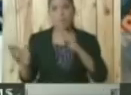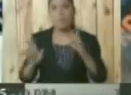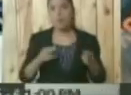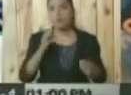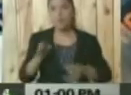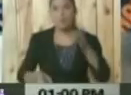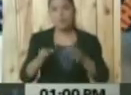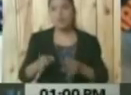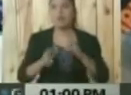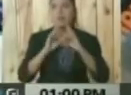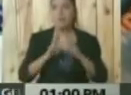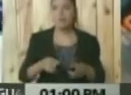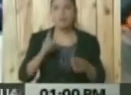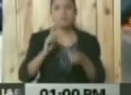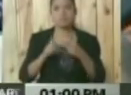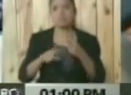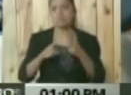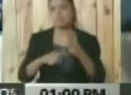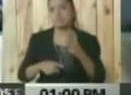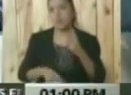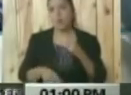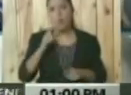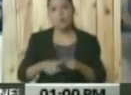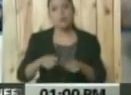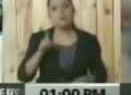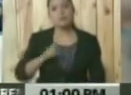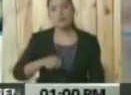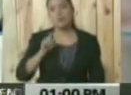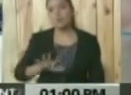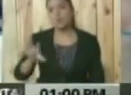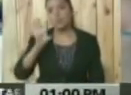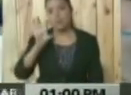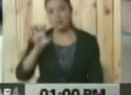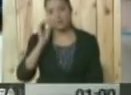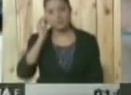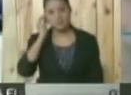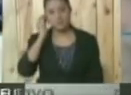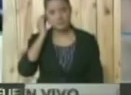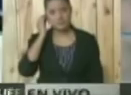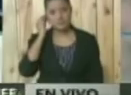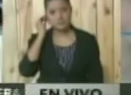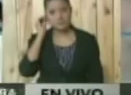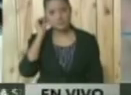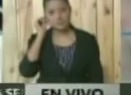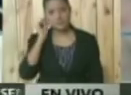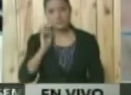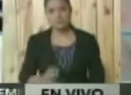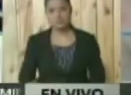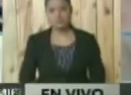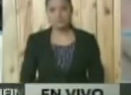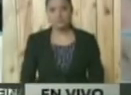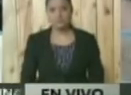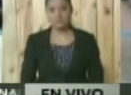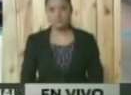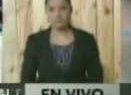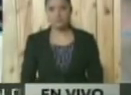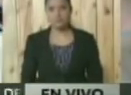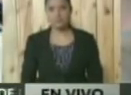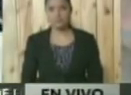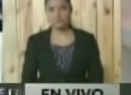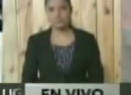en responder a tantas y tantas querellas que se introdujeron en todo el país. ¿Qué pasa con esta guerra política de la Casa